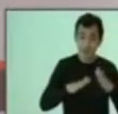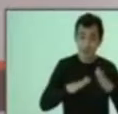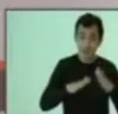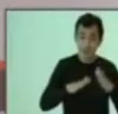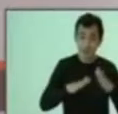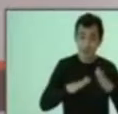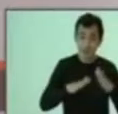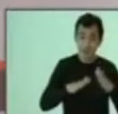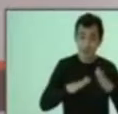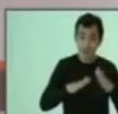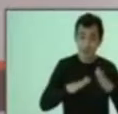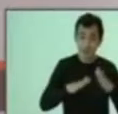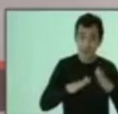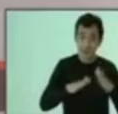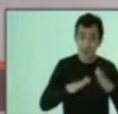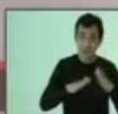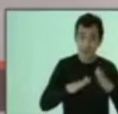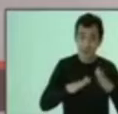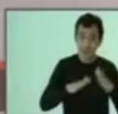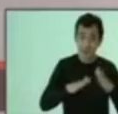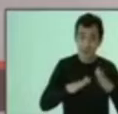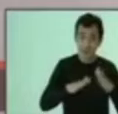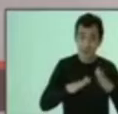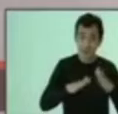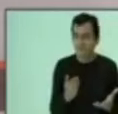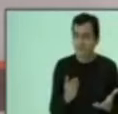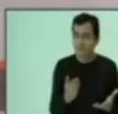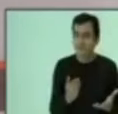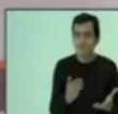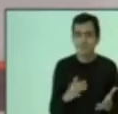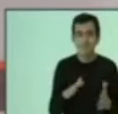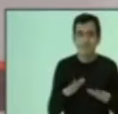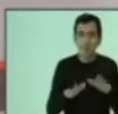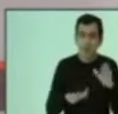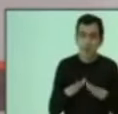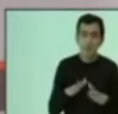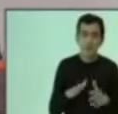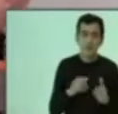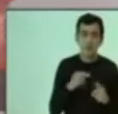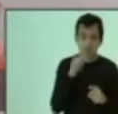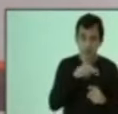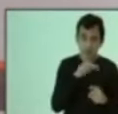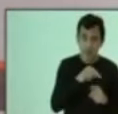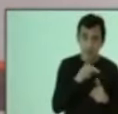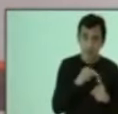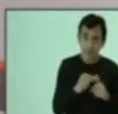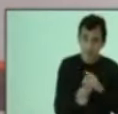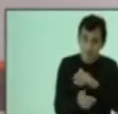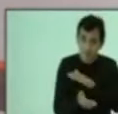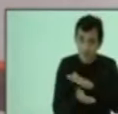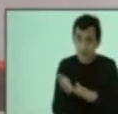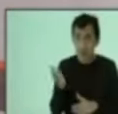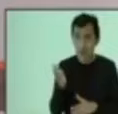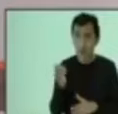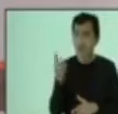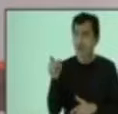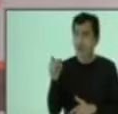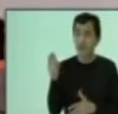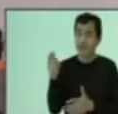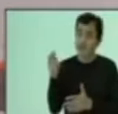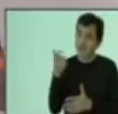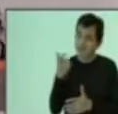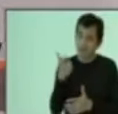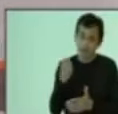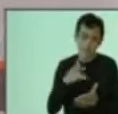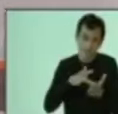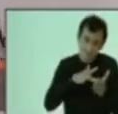beneficios, el apoyo, y desgraciadamente a veces hasta para hacer un traslado de aquí se les tienen que mandar recursos y apoyarlos